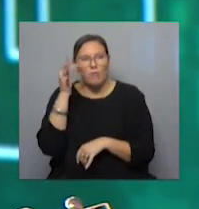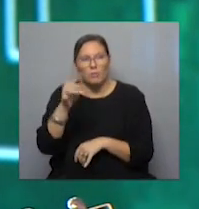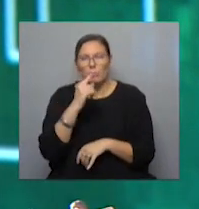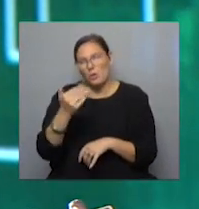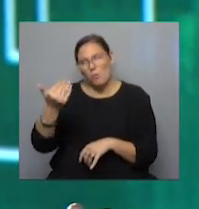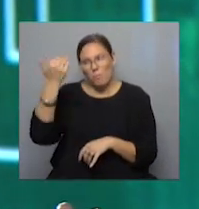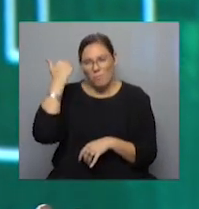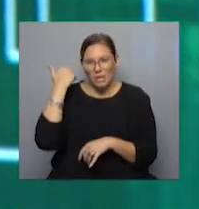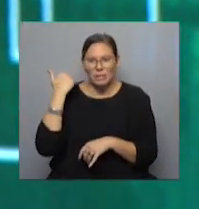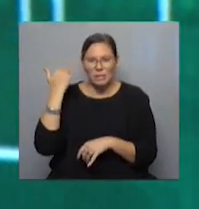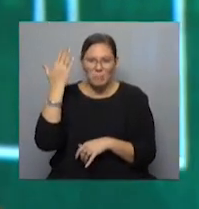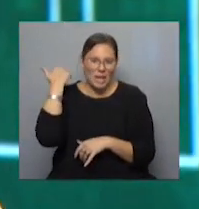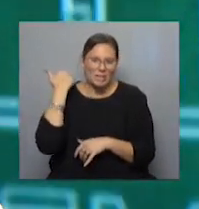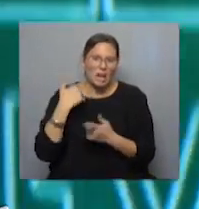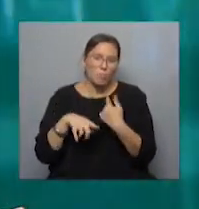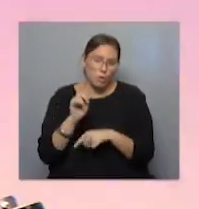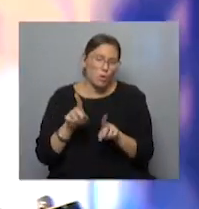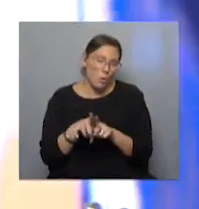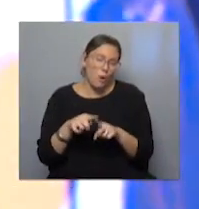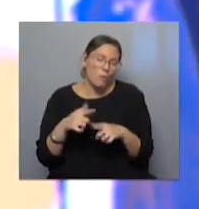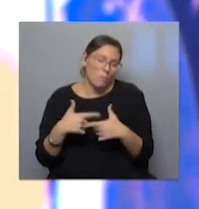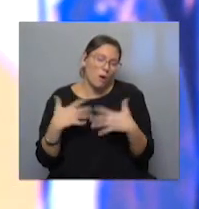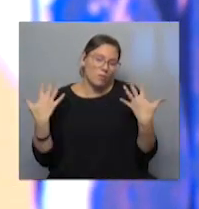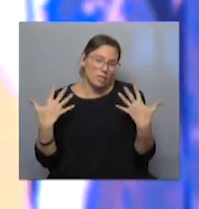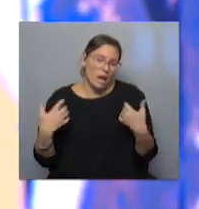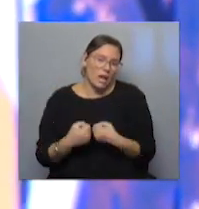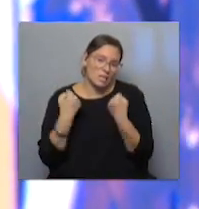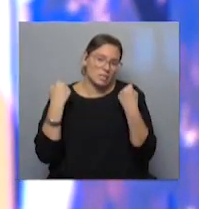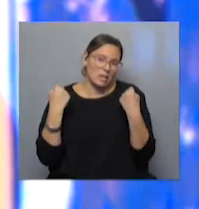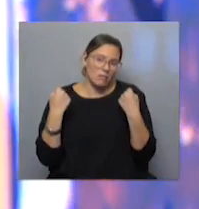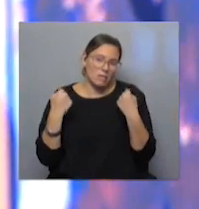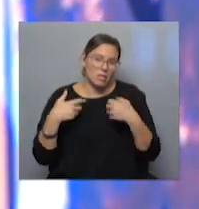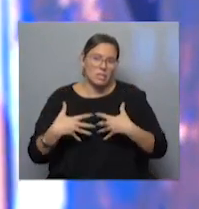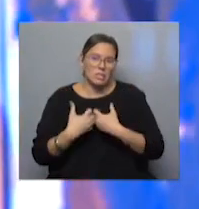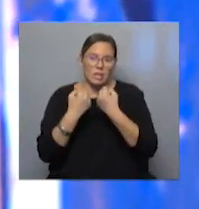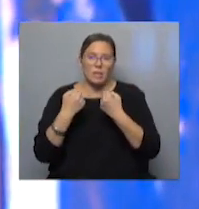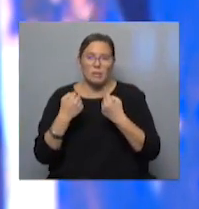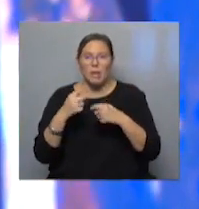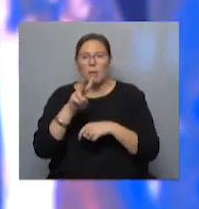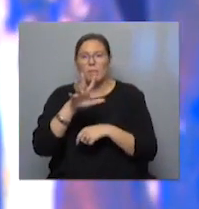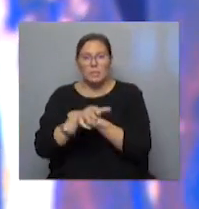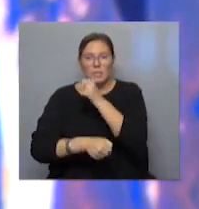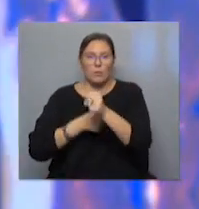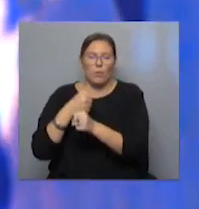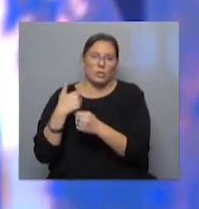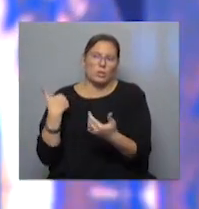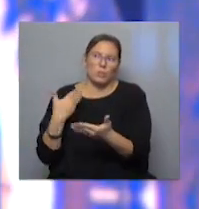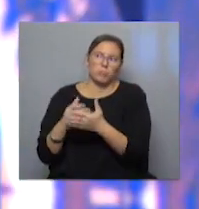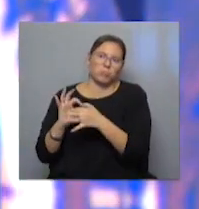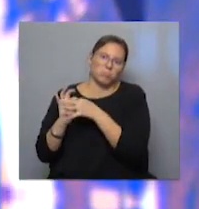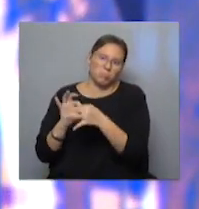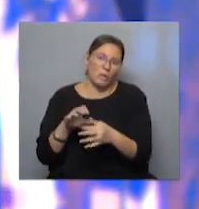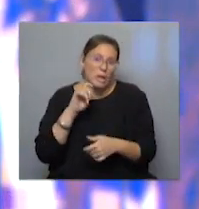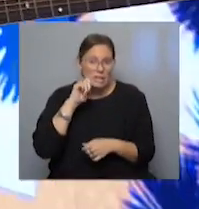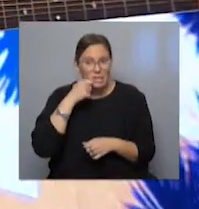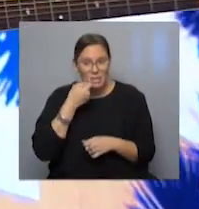atrás. Pero eso no quitaba celebrar. Claro. Al final, estar hace 25 años juntos es algo súper lindo.